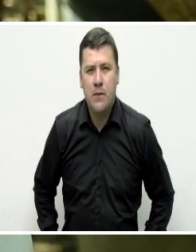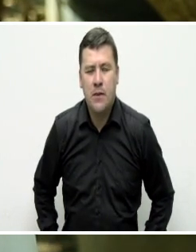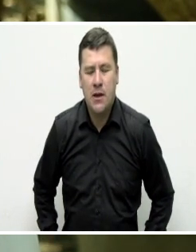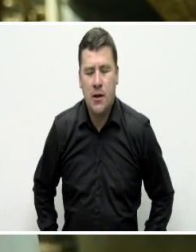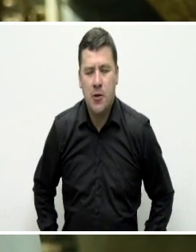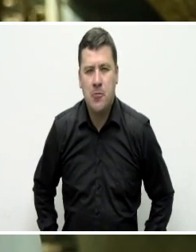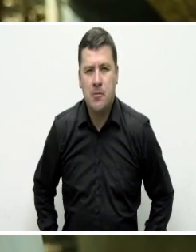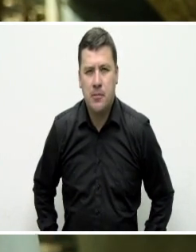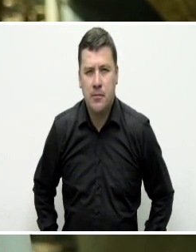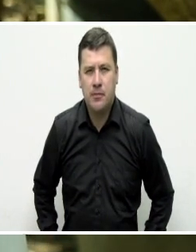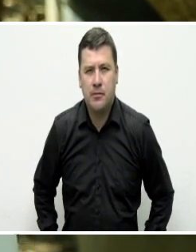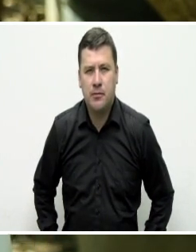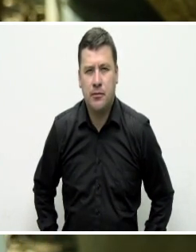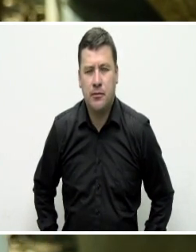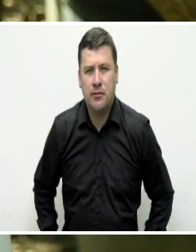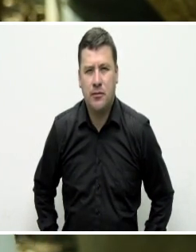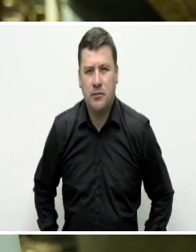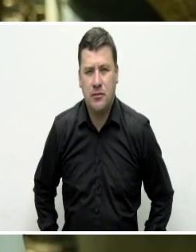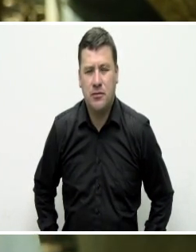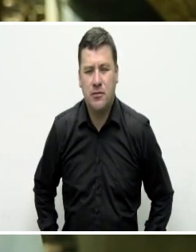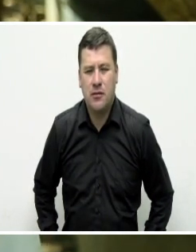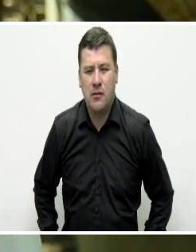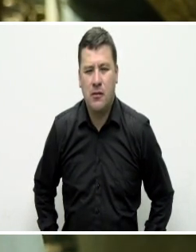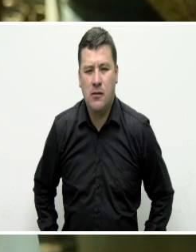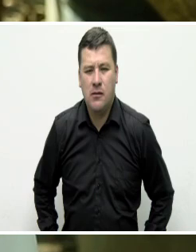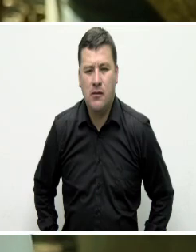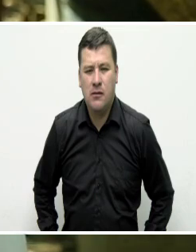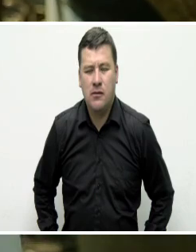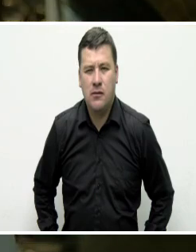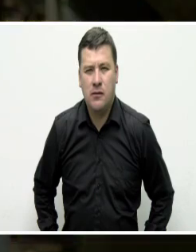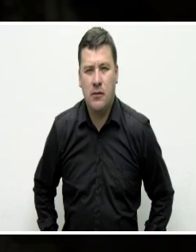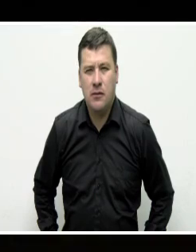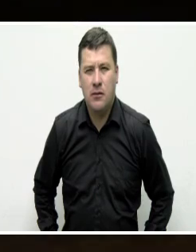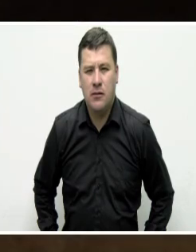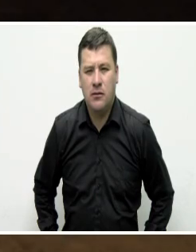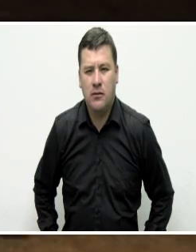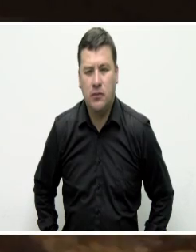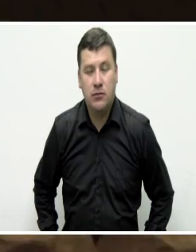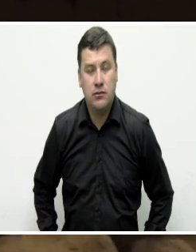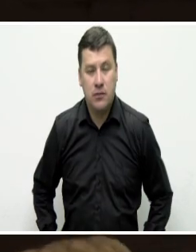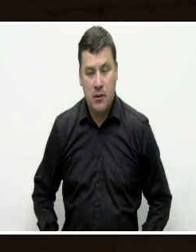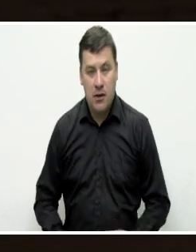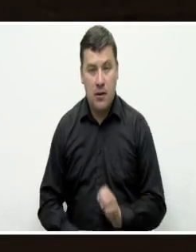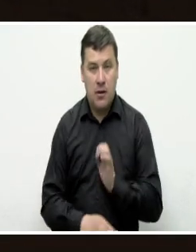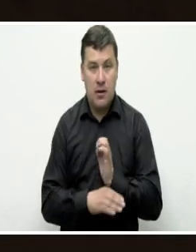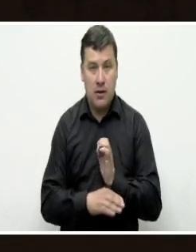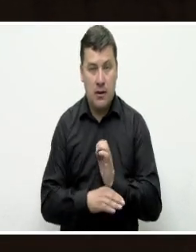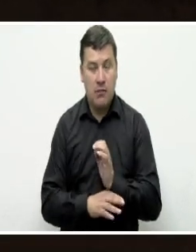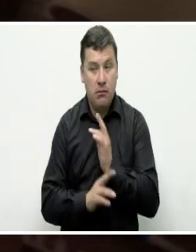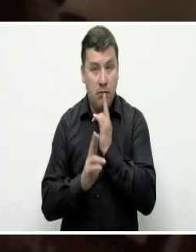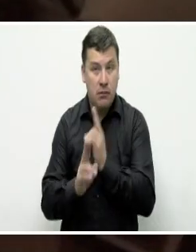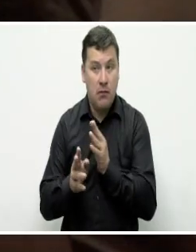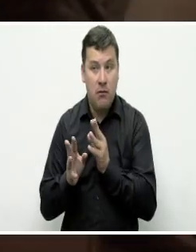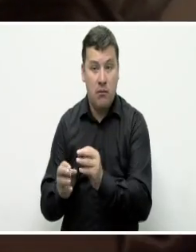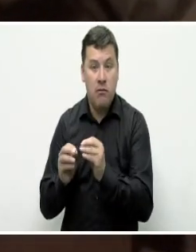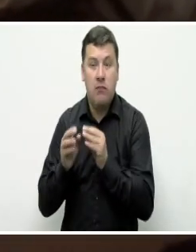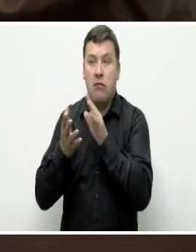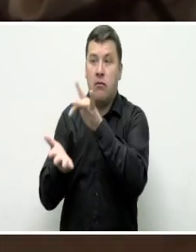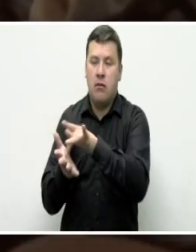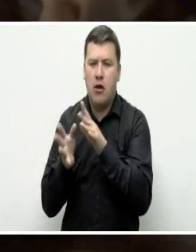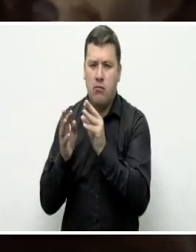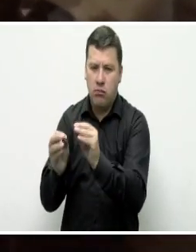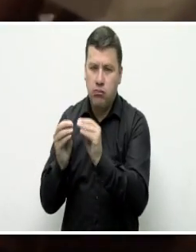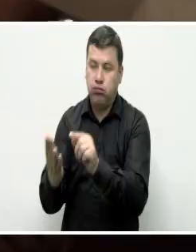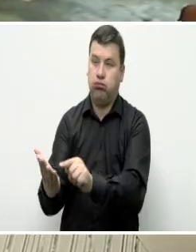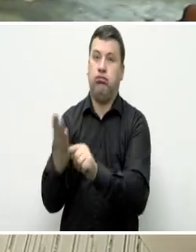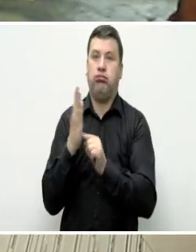Bagwishinjo Kurambamja, Memenguinengune Conteno Kwakwago Guano Kujin. La entidad espera que el resultado de estas capacitaciones se vea reflejado